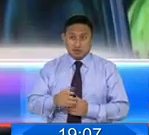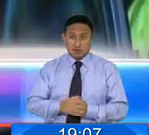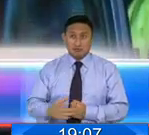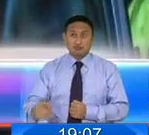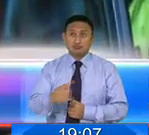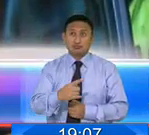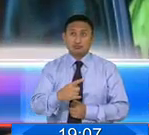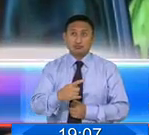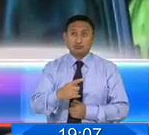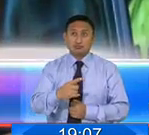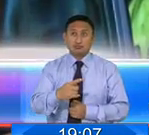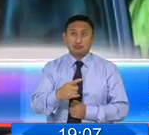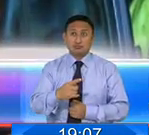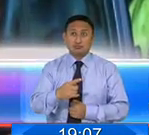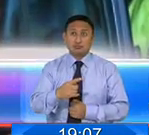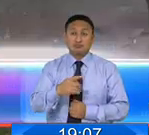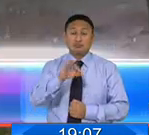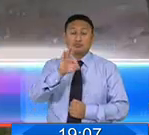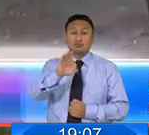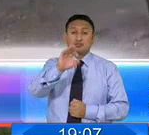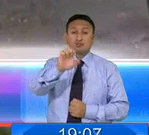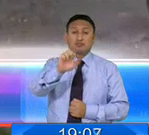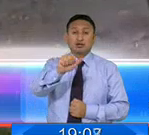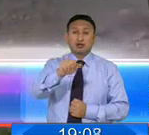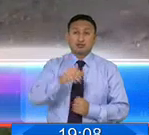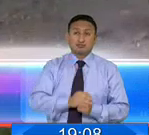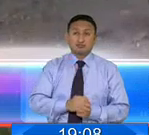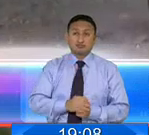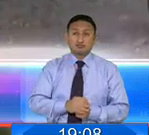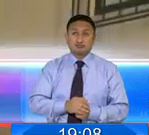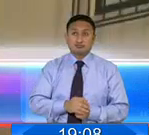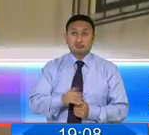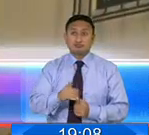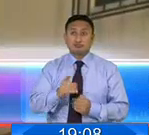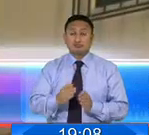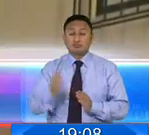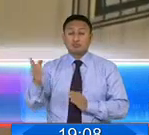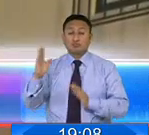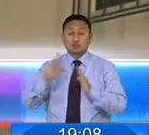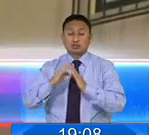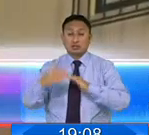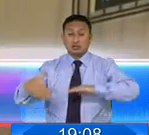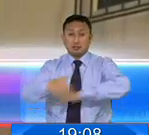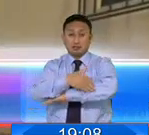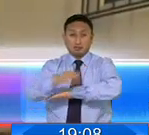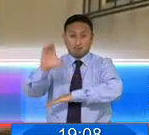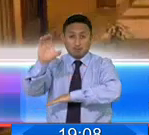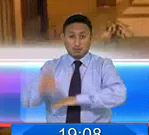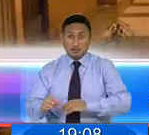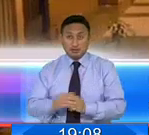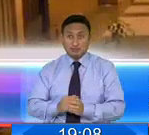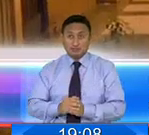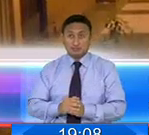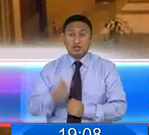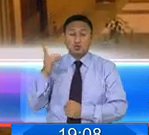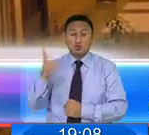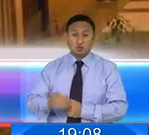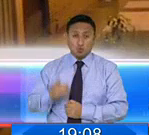se encuentran en la Ciudadela La Fae, Prosperina, una urbanización de la Vía La Costa, y el Cantón